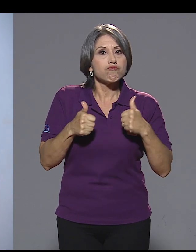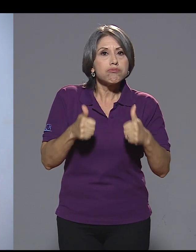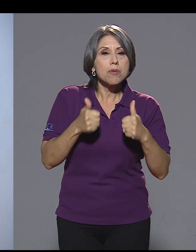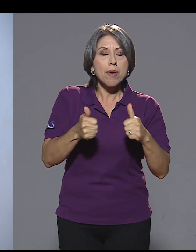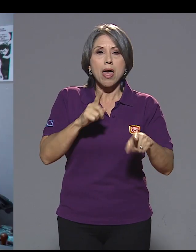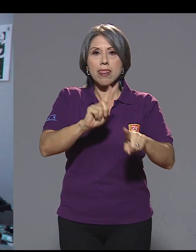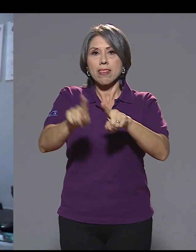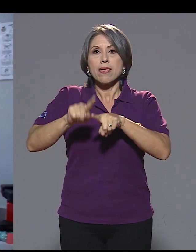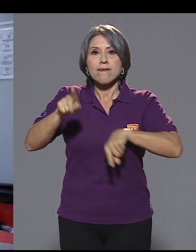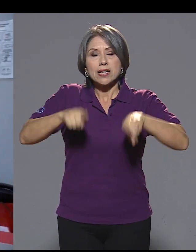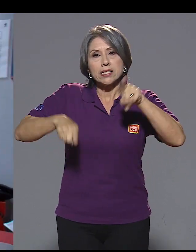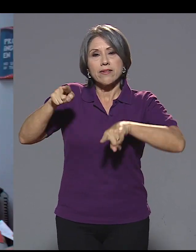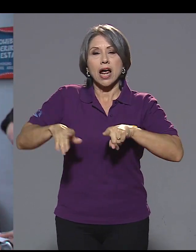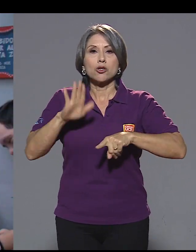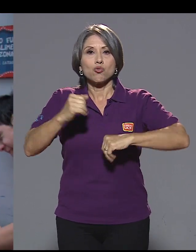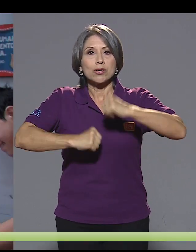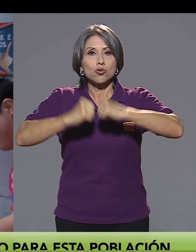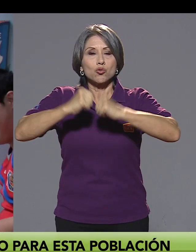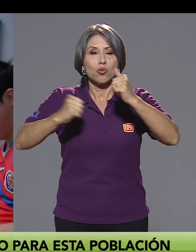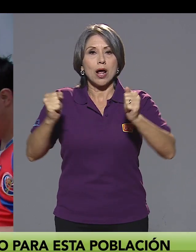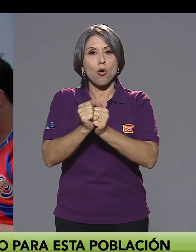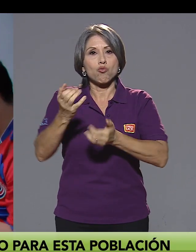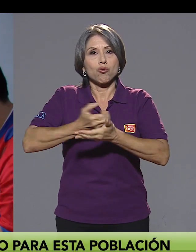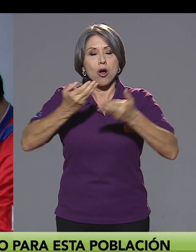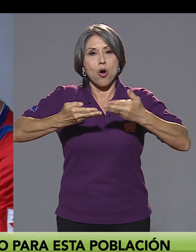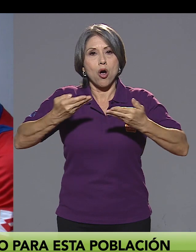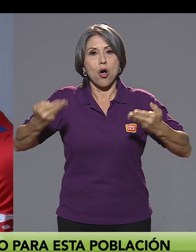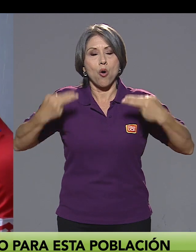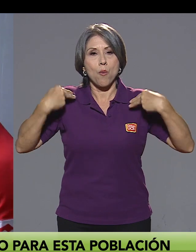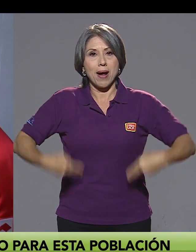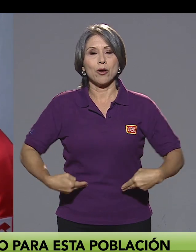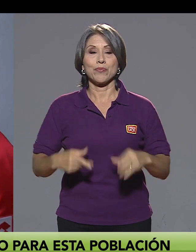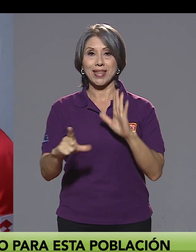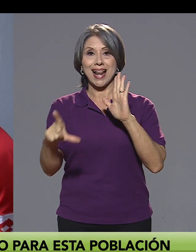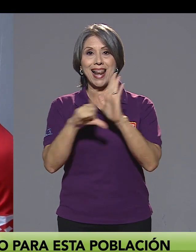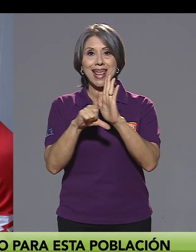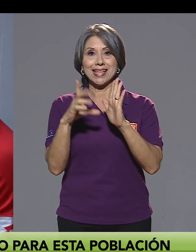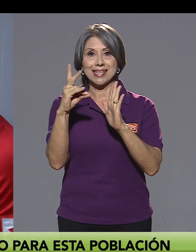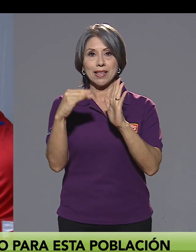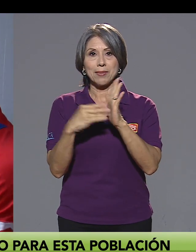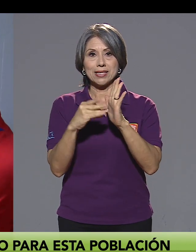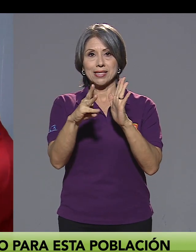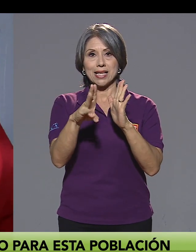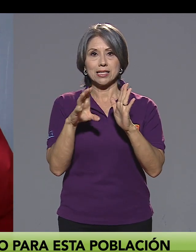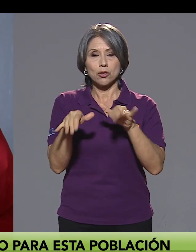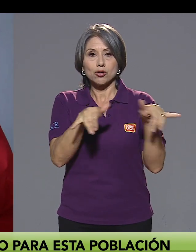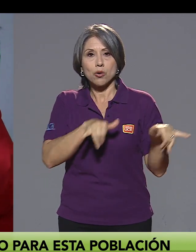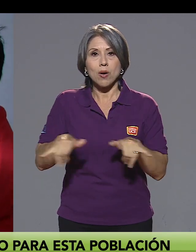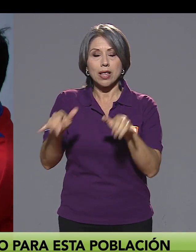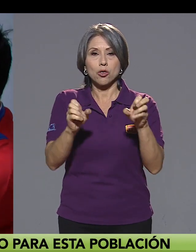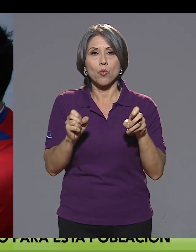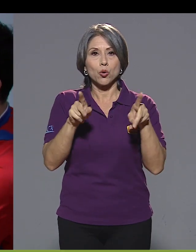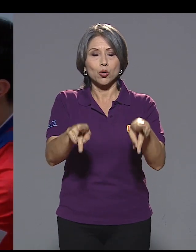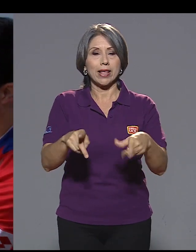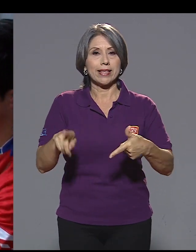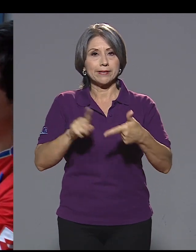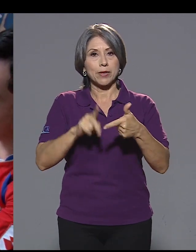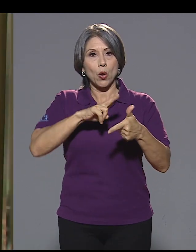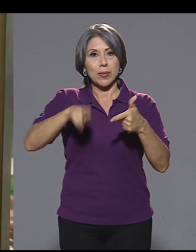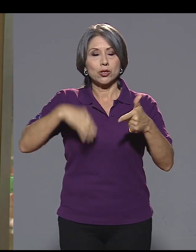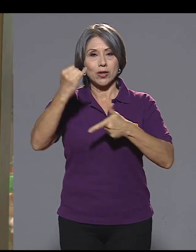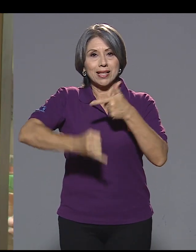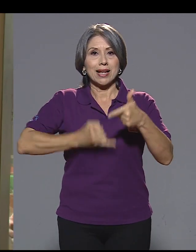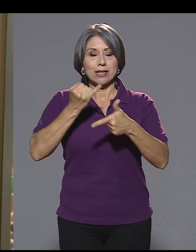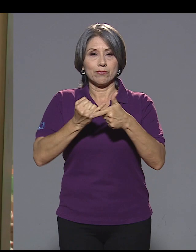su estructura del capital humano. La Ley 7600 de Igualdad de Oportunidades, la Convención